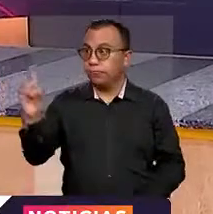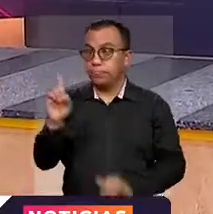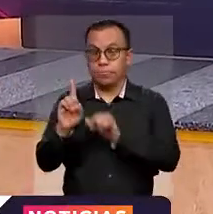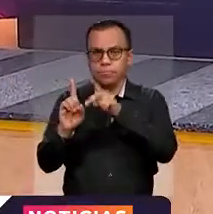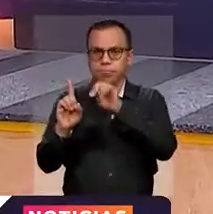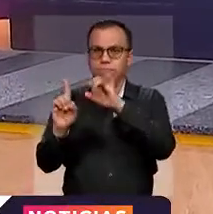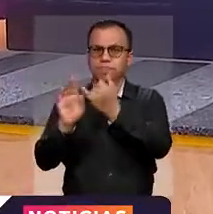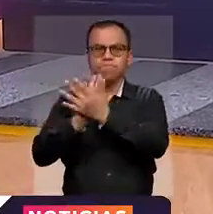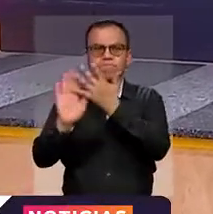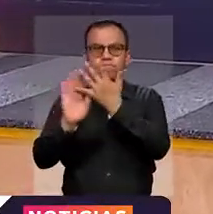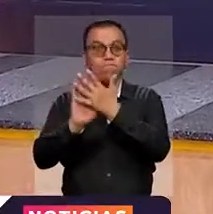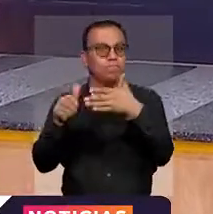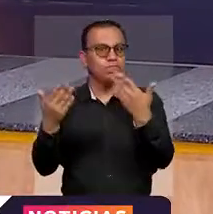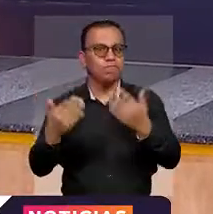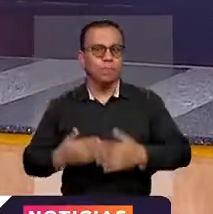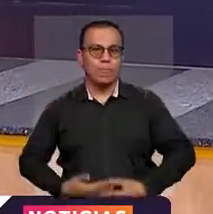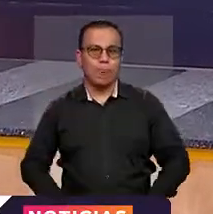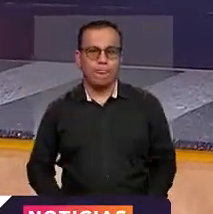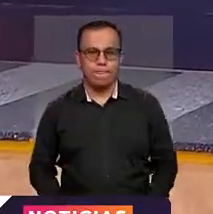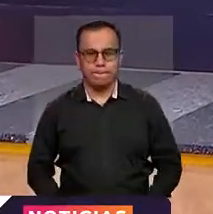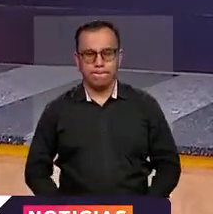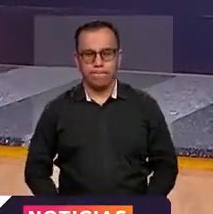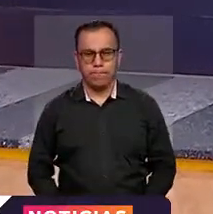lugar. Cuéntenos.